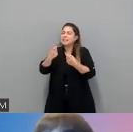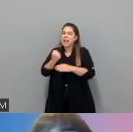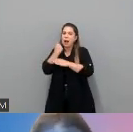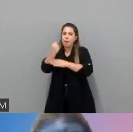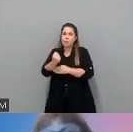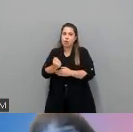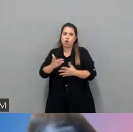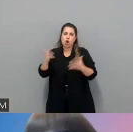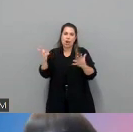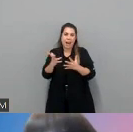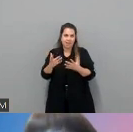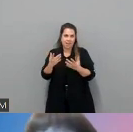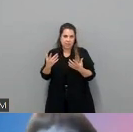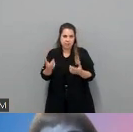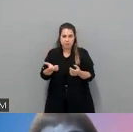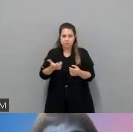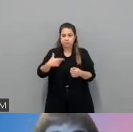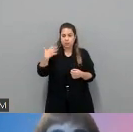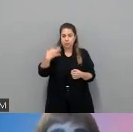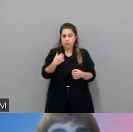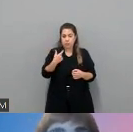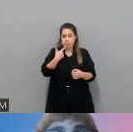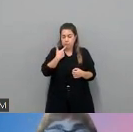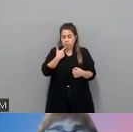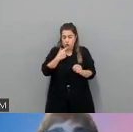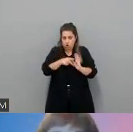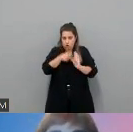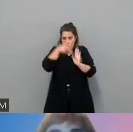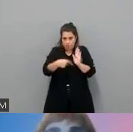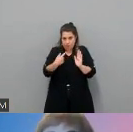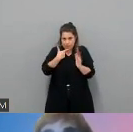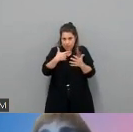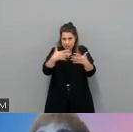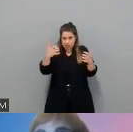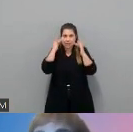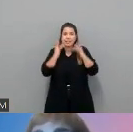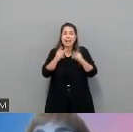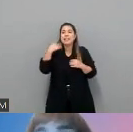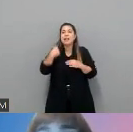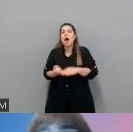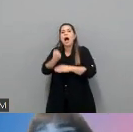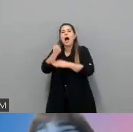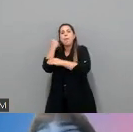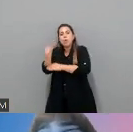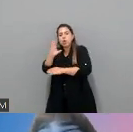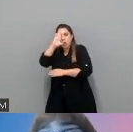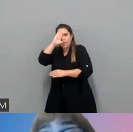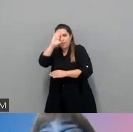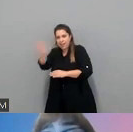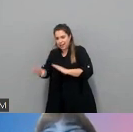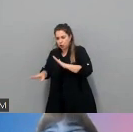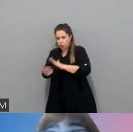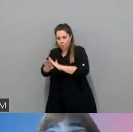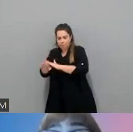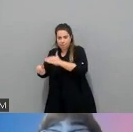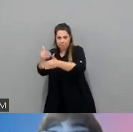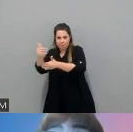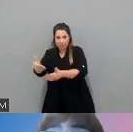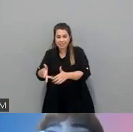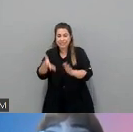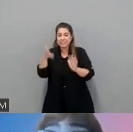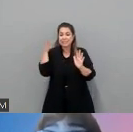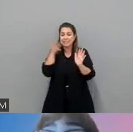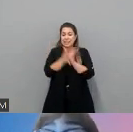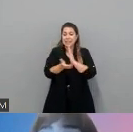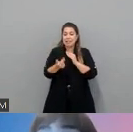que precisar textualmente, porque así lo dice la normativa, de apoyo directo, continuado y permanente. Básicamente, de